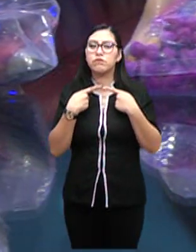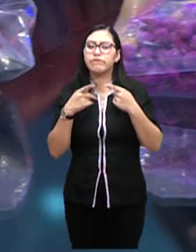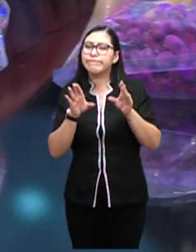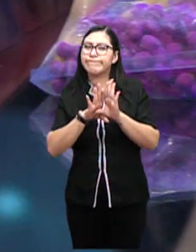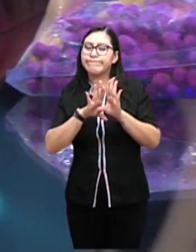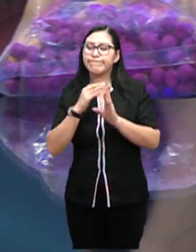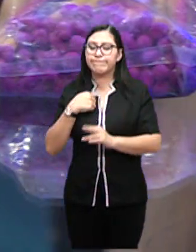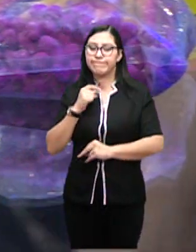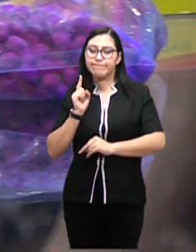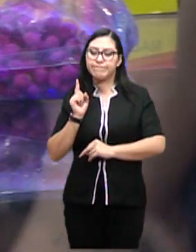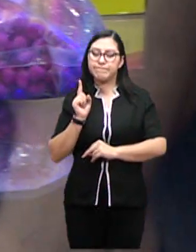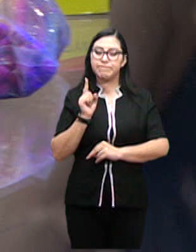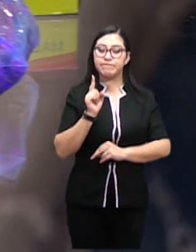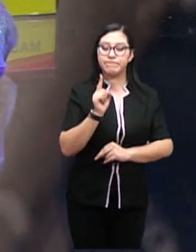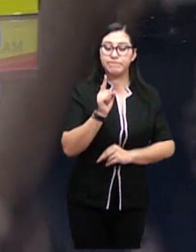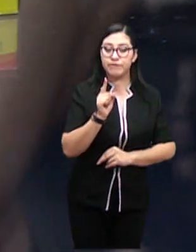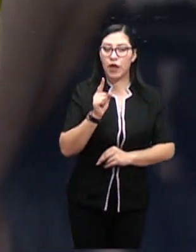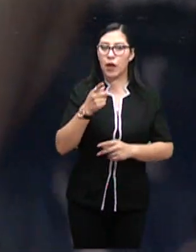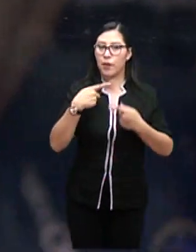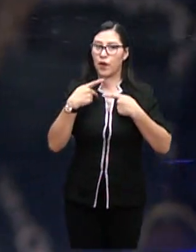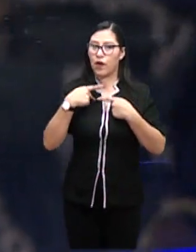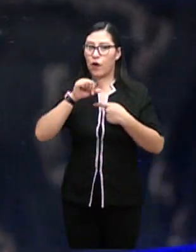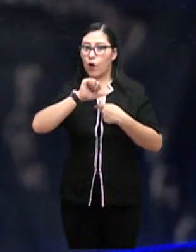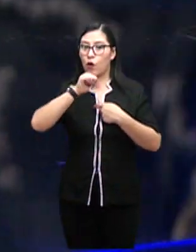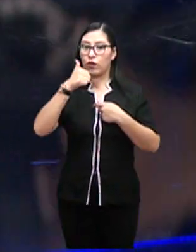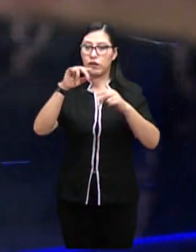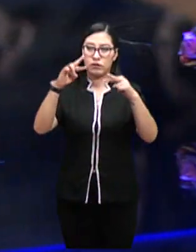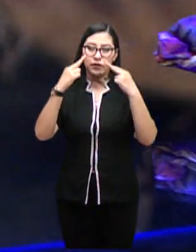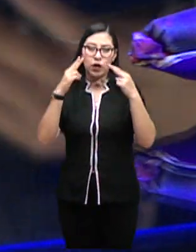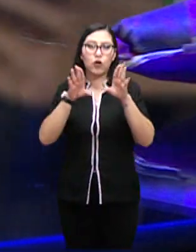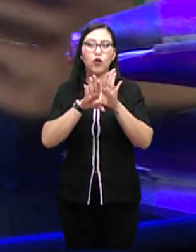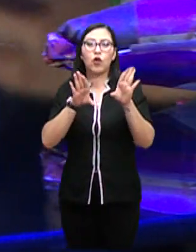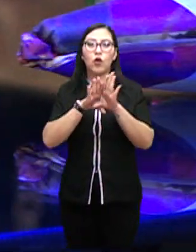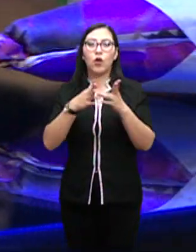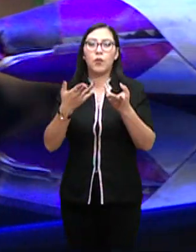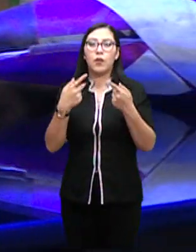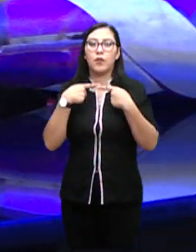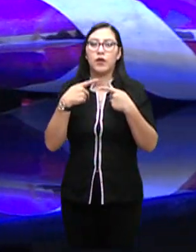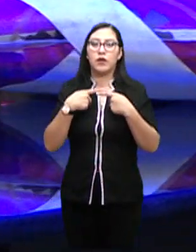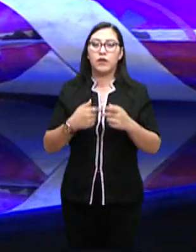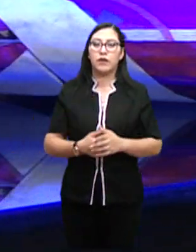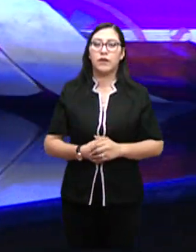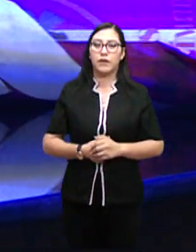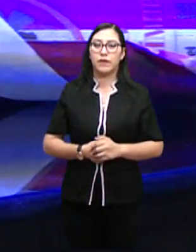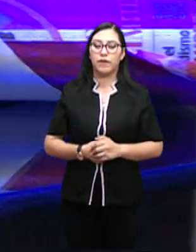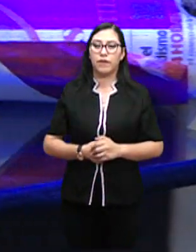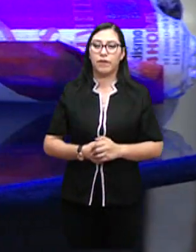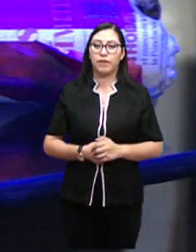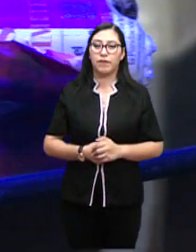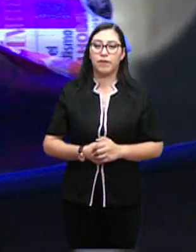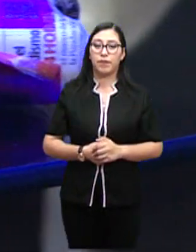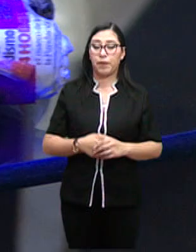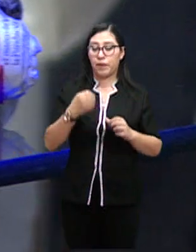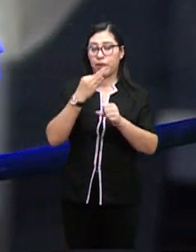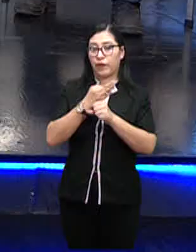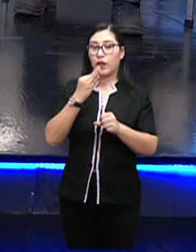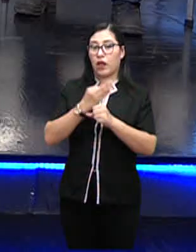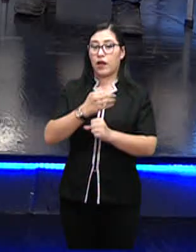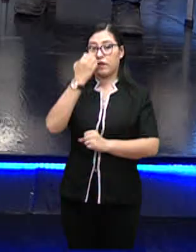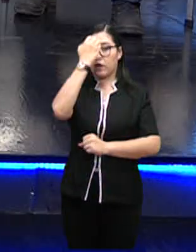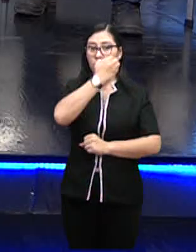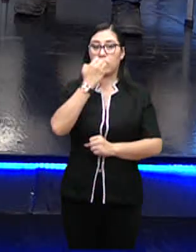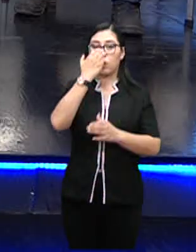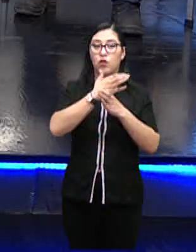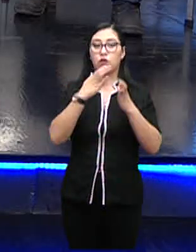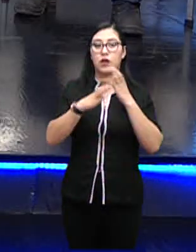la gente luego al otro lado de la pantalla juzga, pero hay que saber entonces cómo están las clientelas. Yo le voy a decir una de las cosas que hemos revisado, que los que